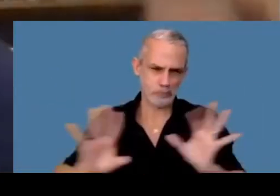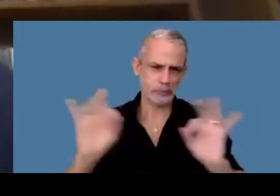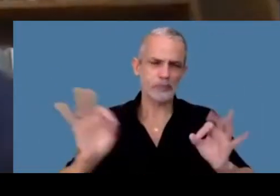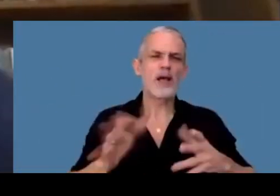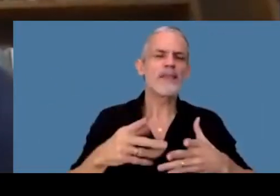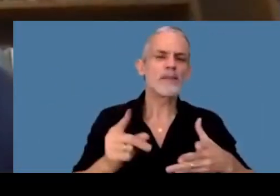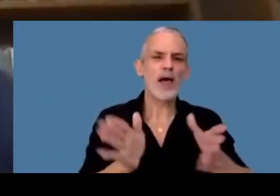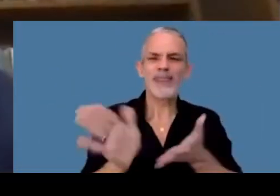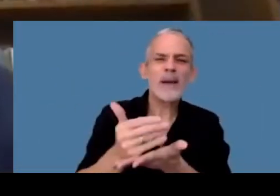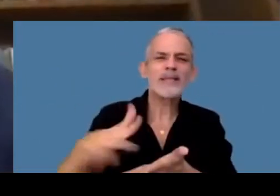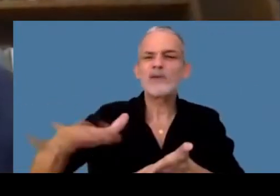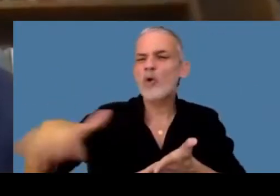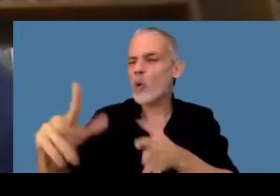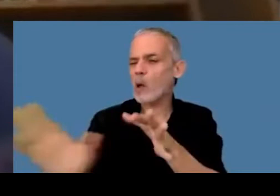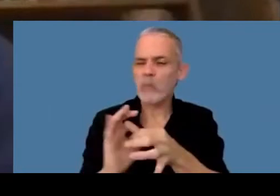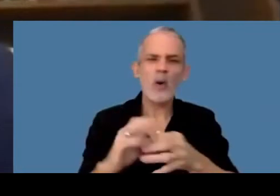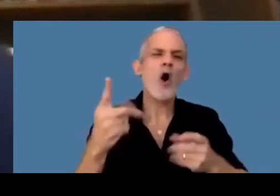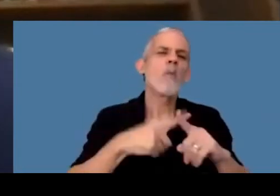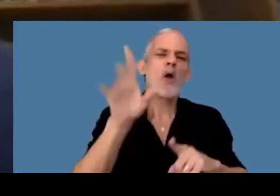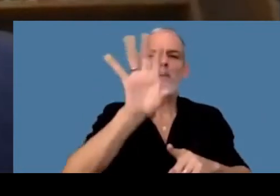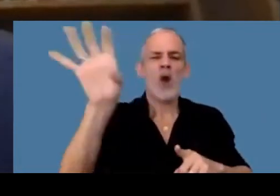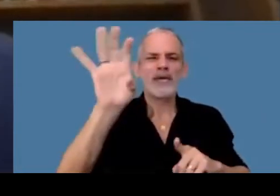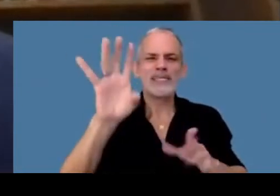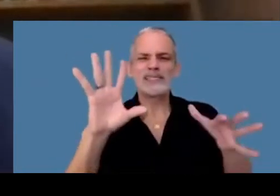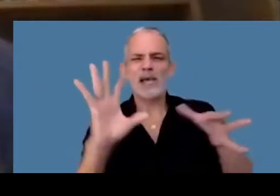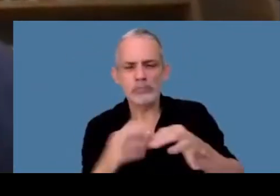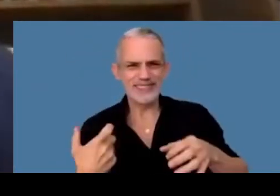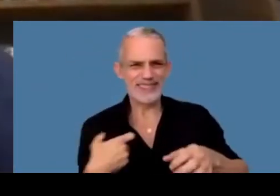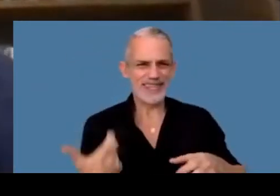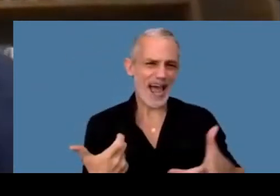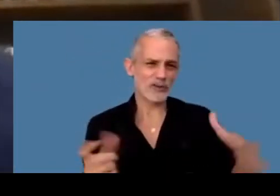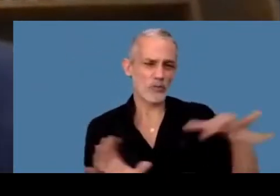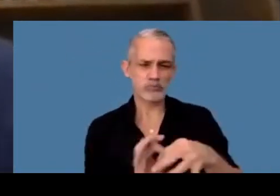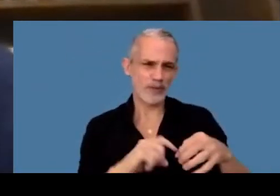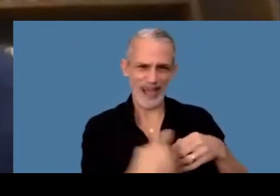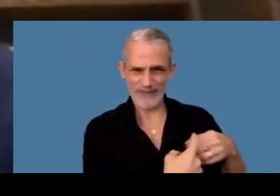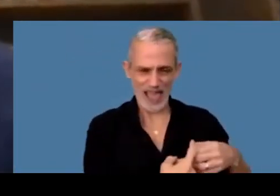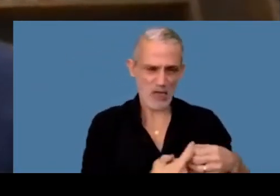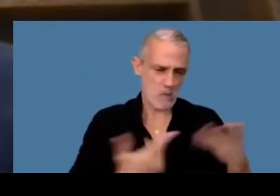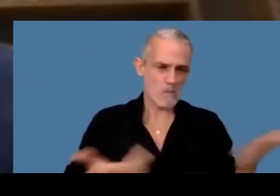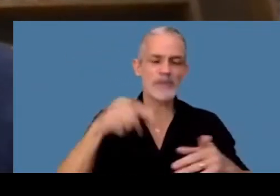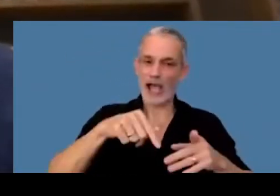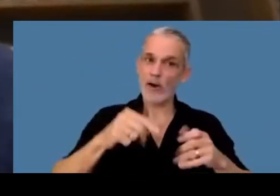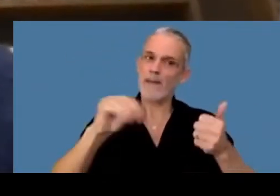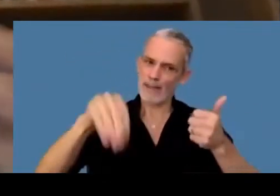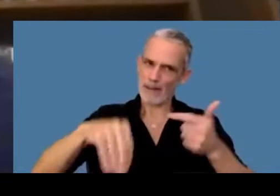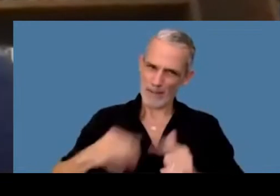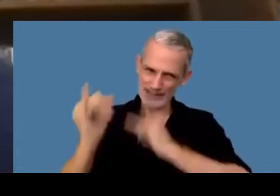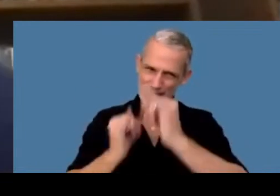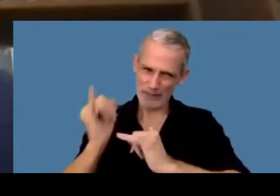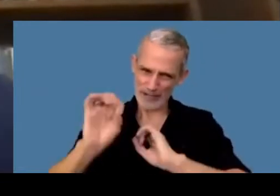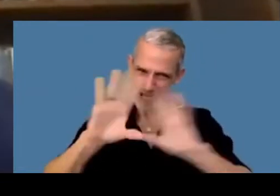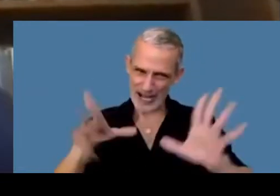por provincia, ¿no? Y otros, que ahora lo vamos a seguir hablando, todo